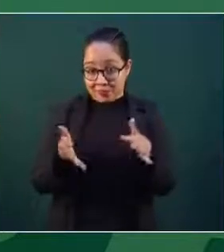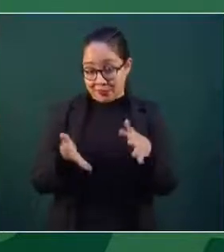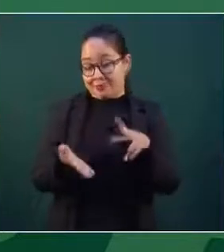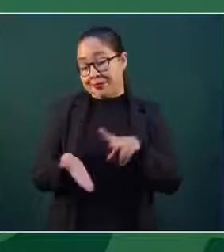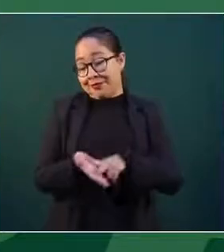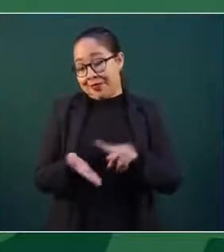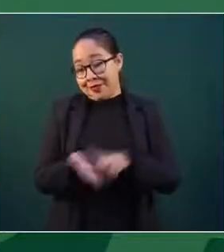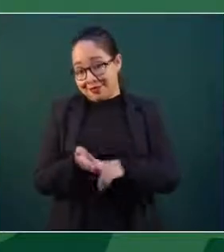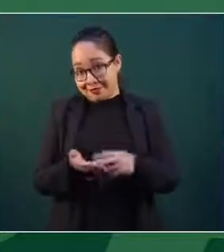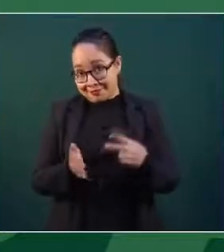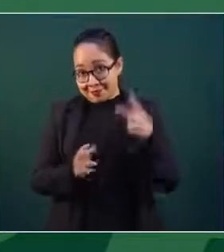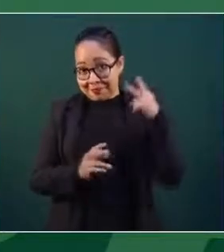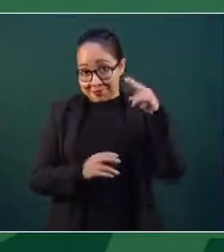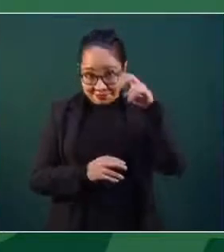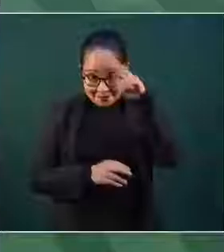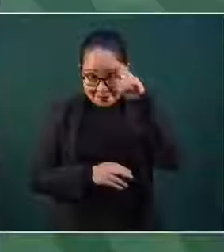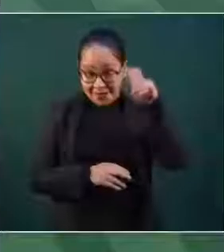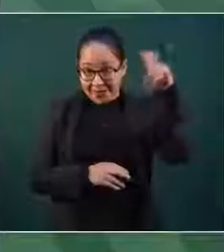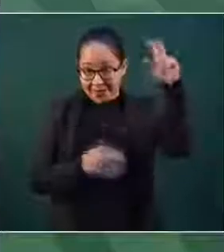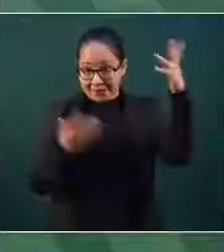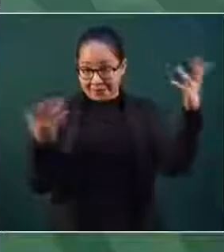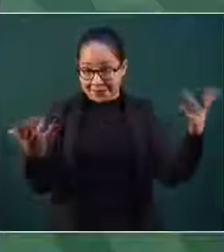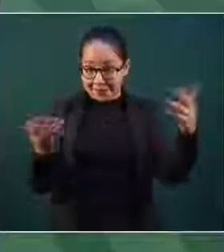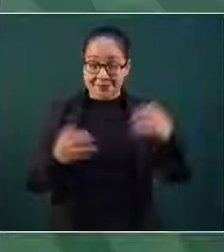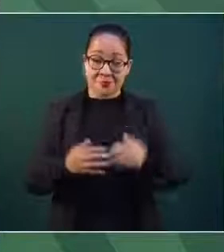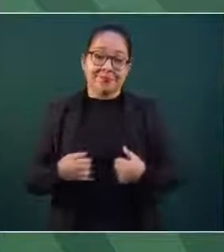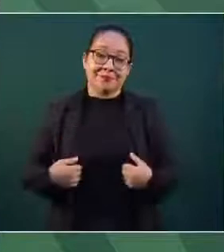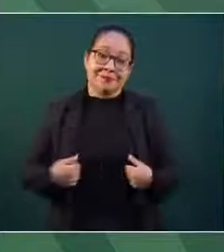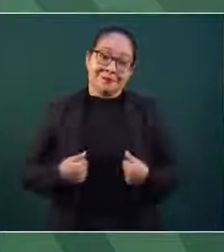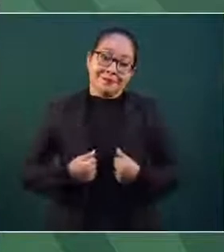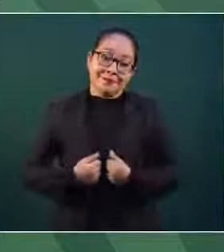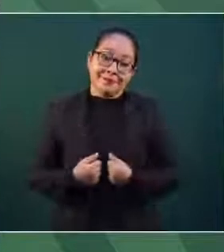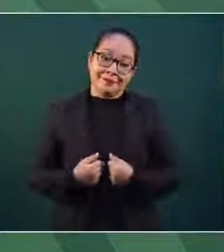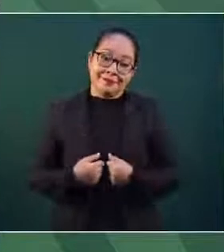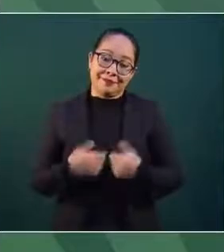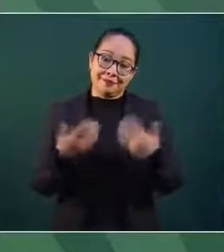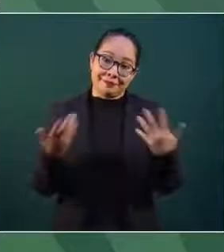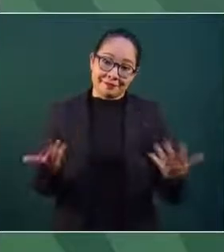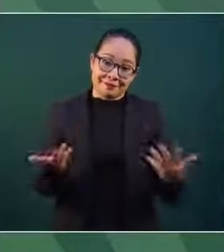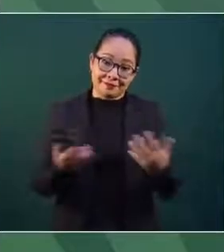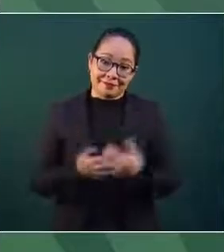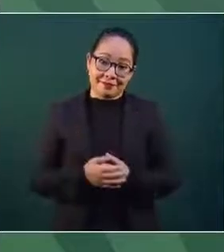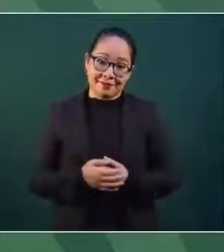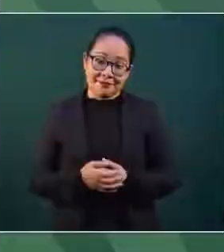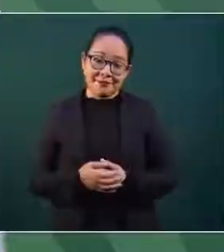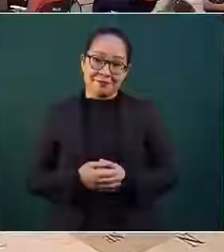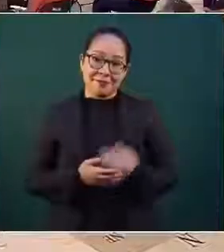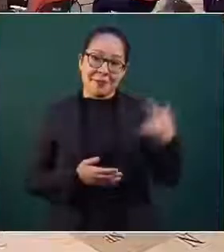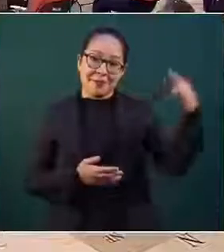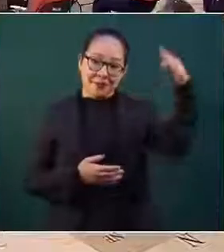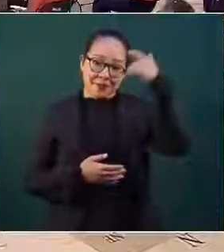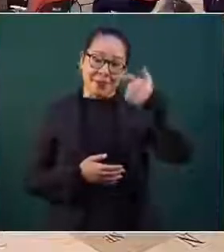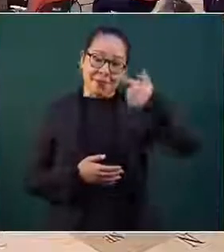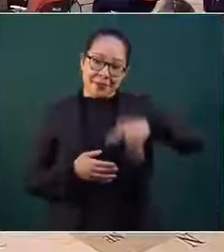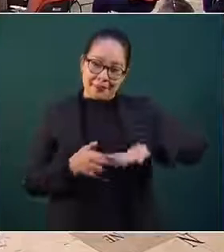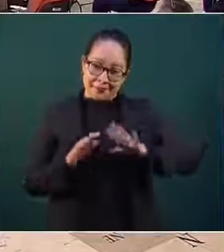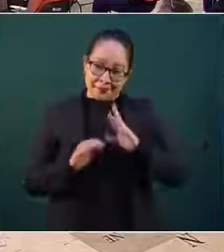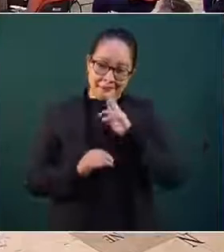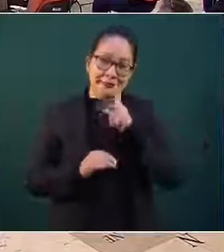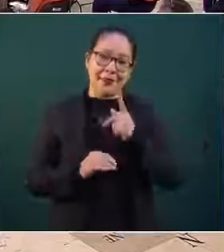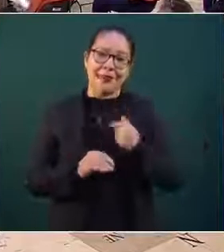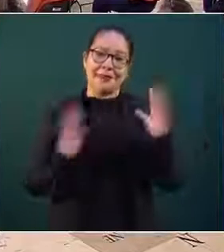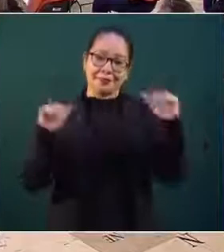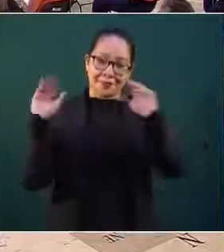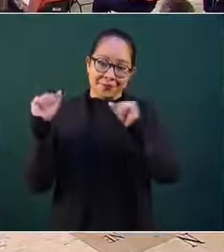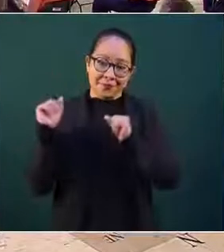Entonces, en el avión de línea, pues cuesta menos. Que la pasen bien. Adiós, adiós.